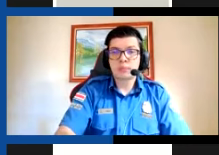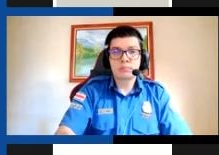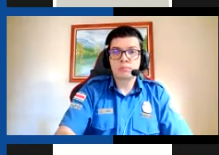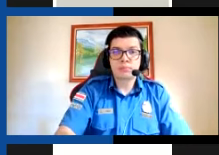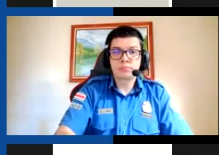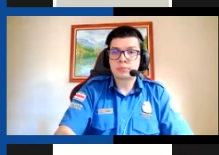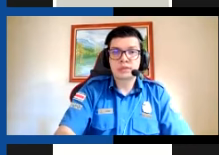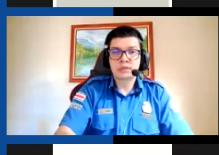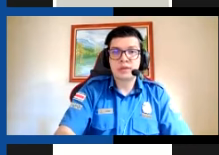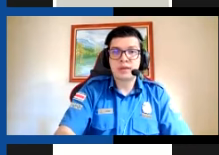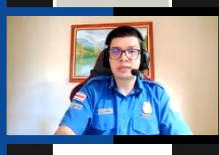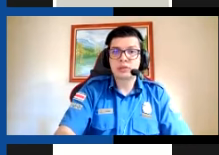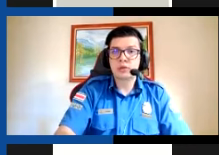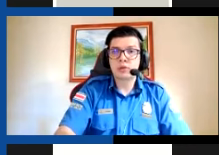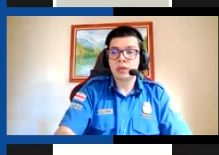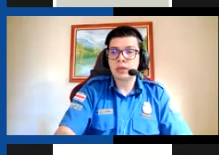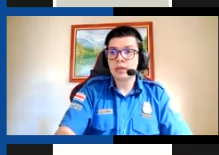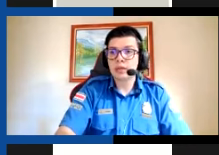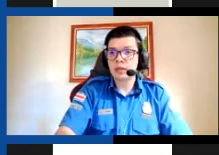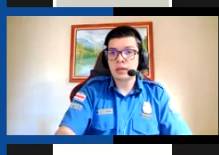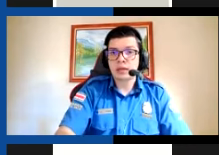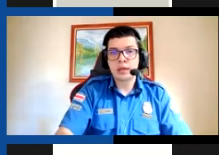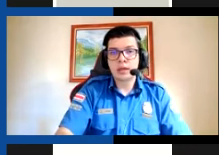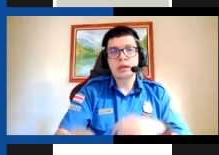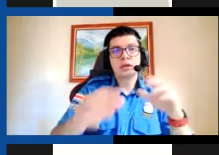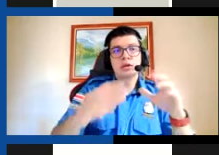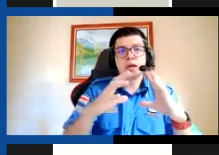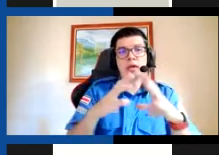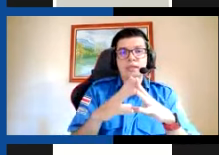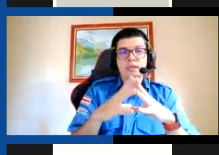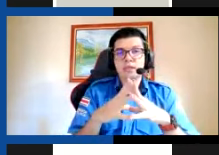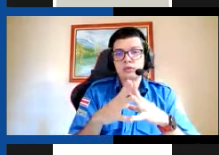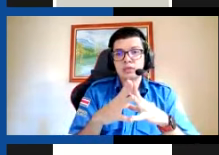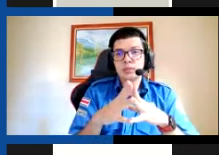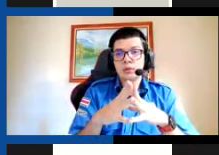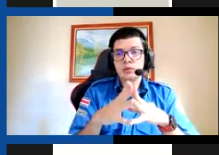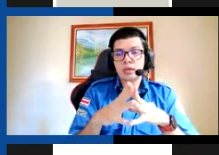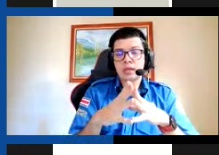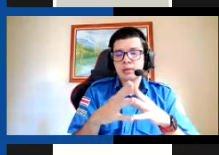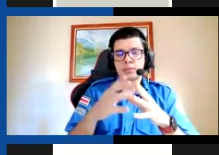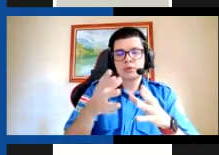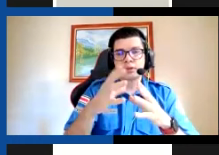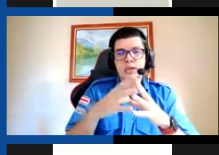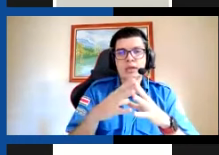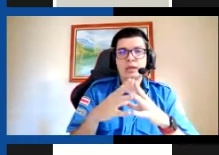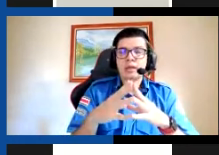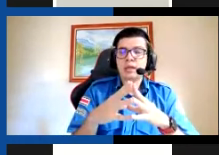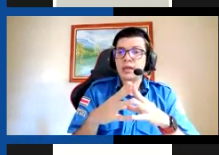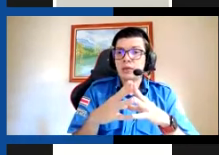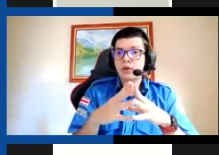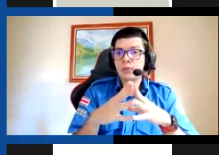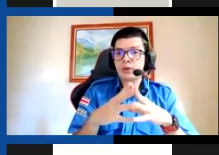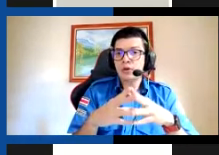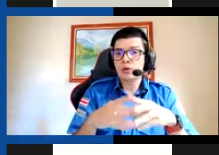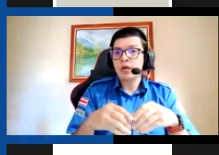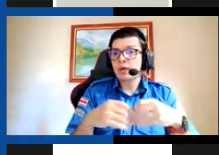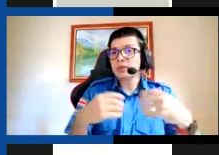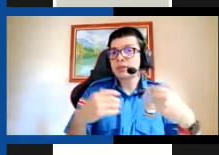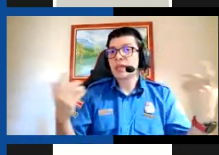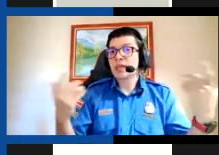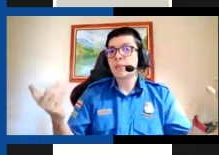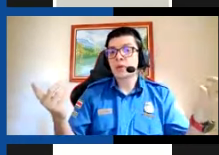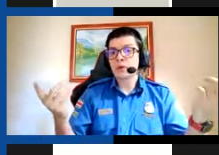si uno se basa solo en lo que es el diseño de un sistema de gas licuado de petróleo.